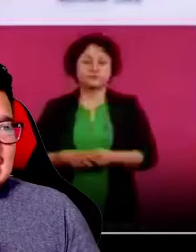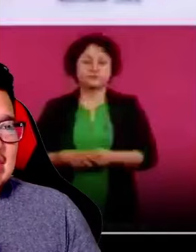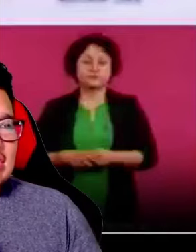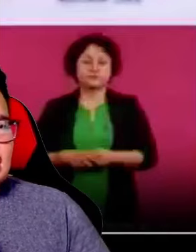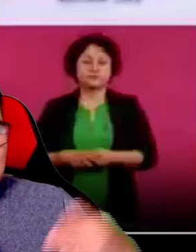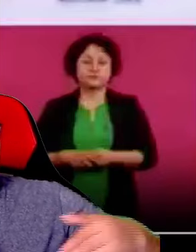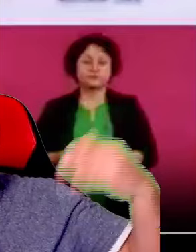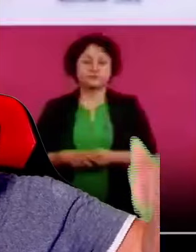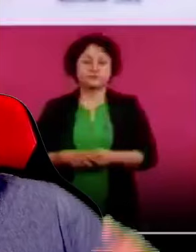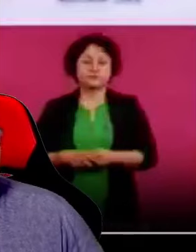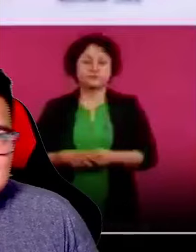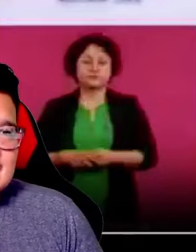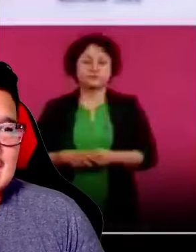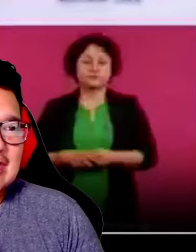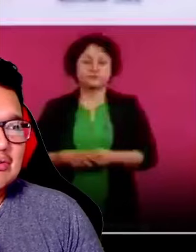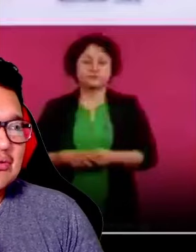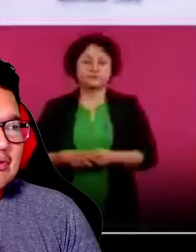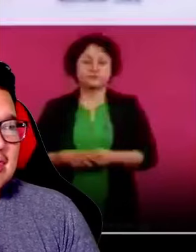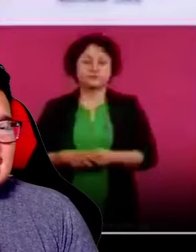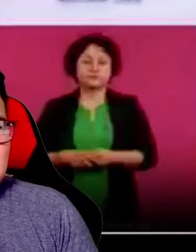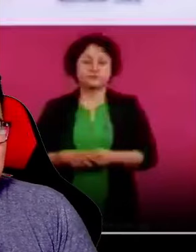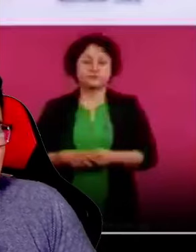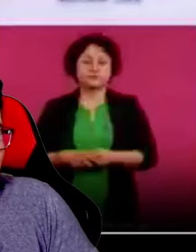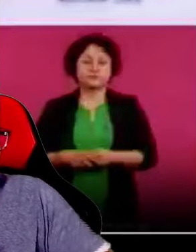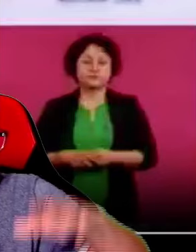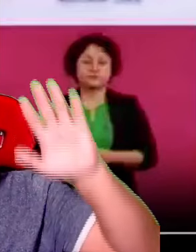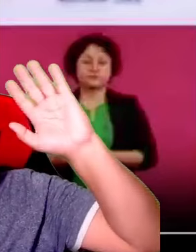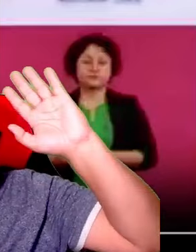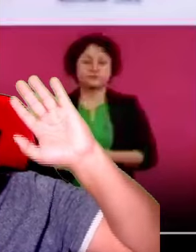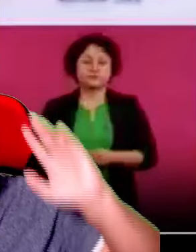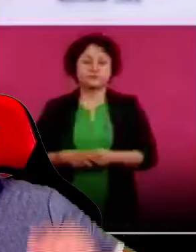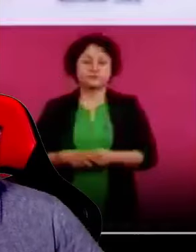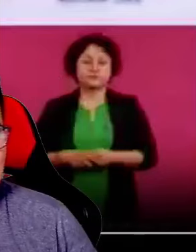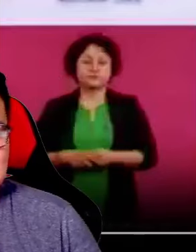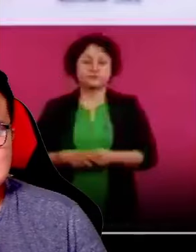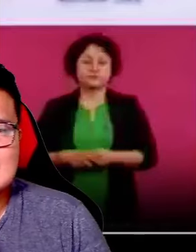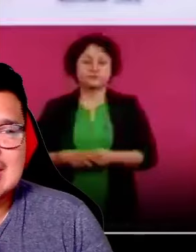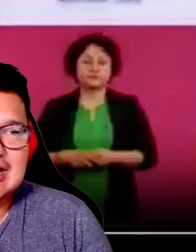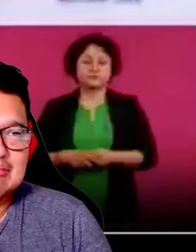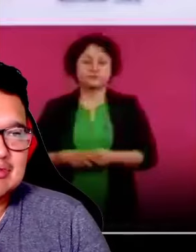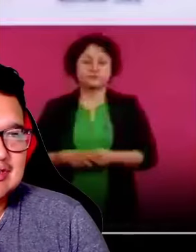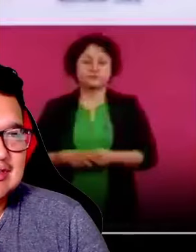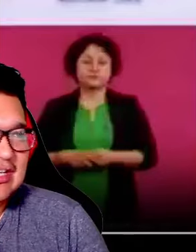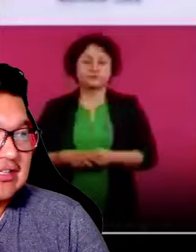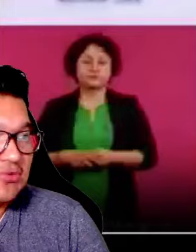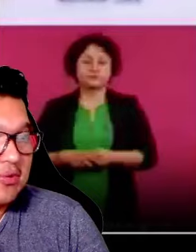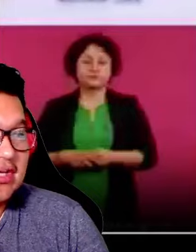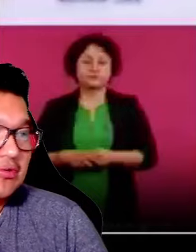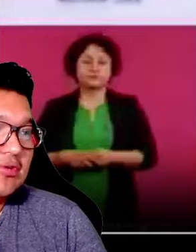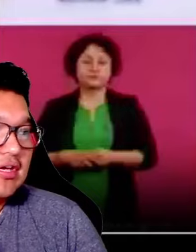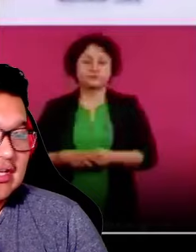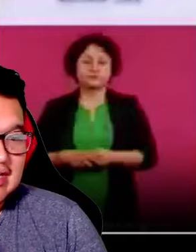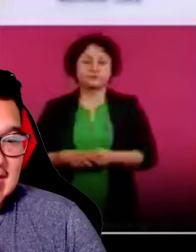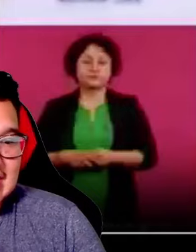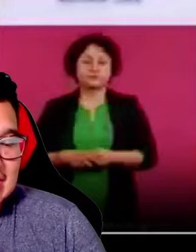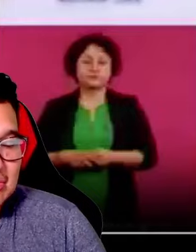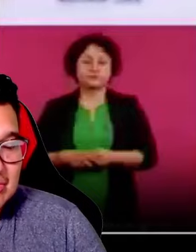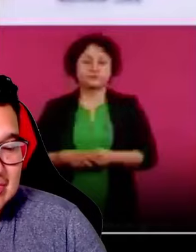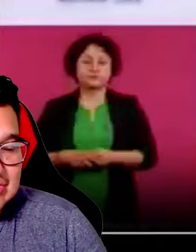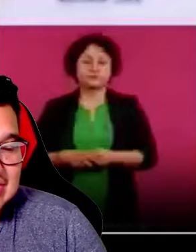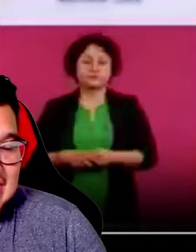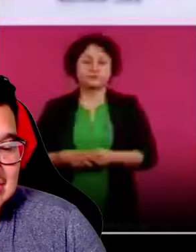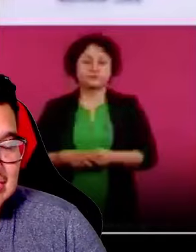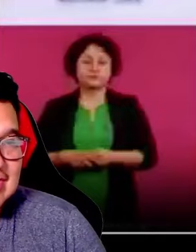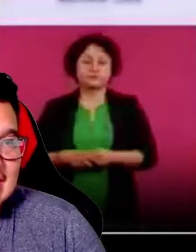investigar Yo no te estoy investigando Pablo Gómez ya te está pues está descubriendo que hay